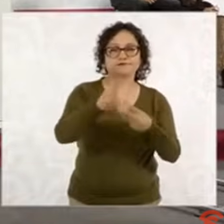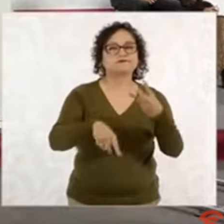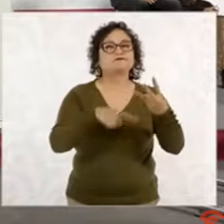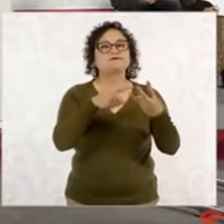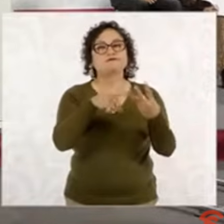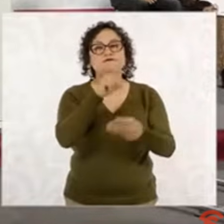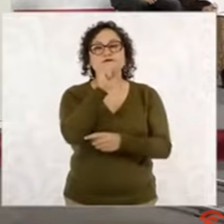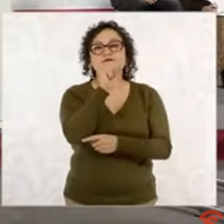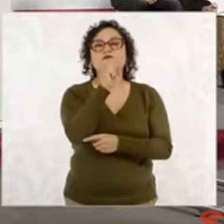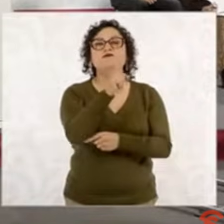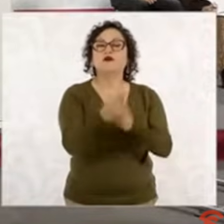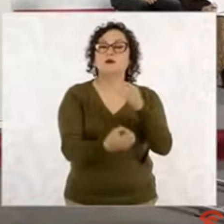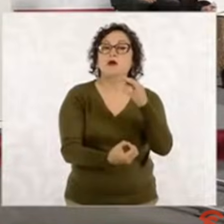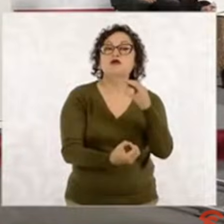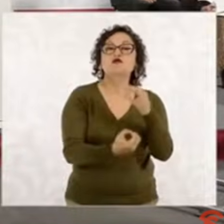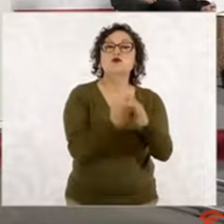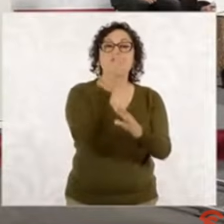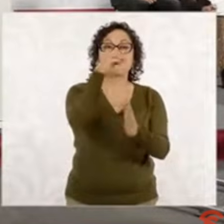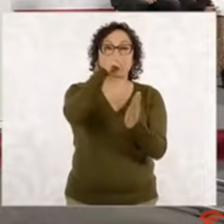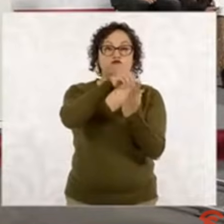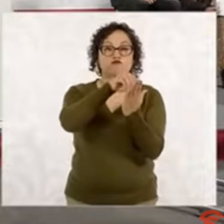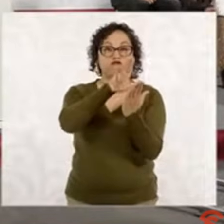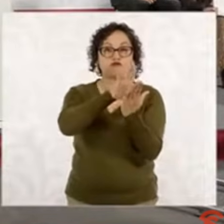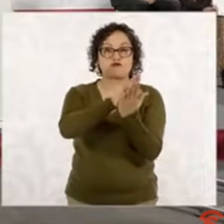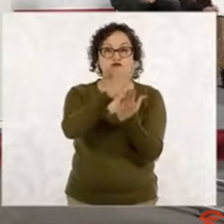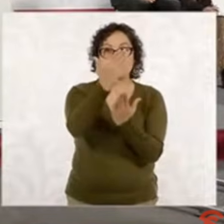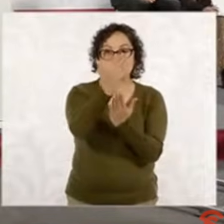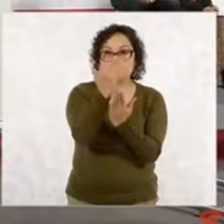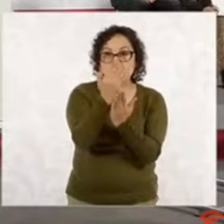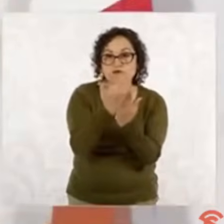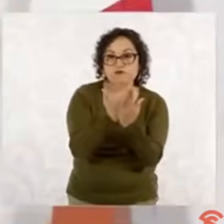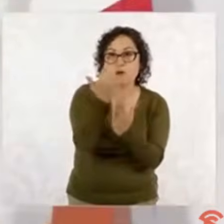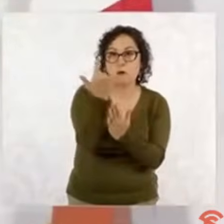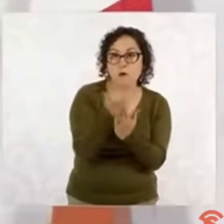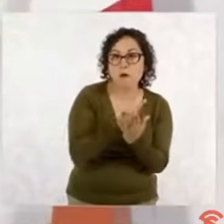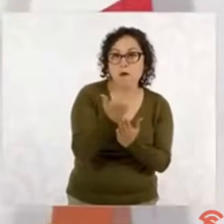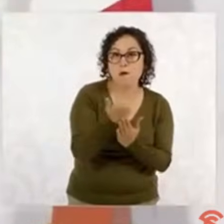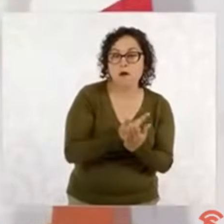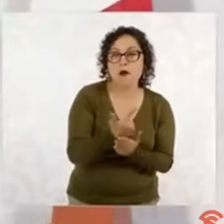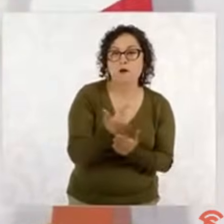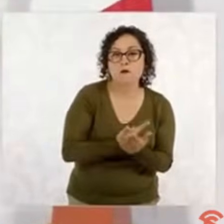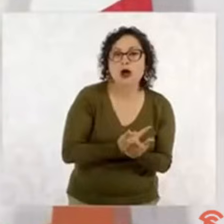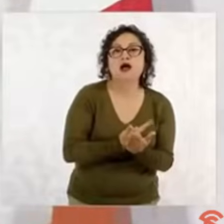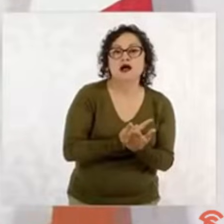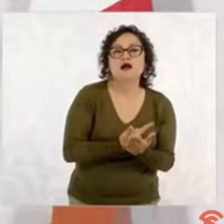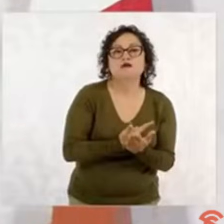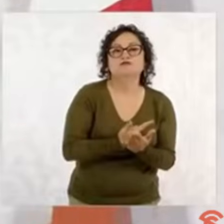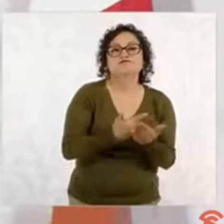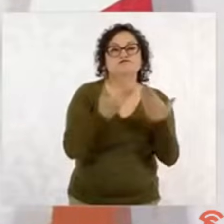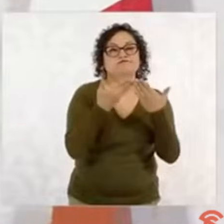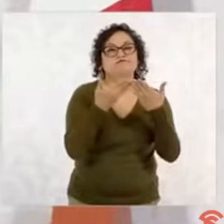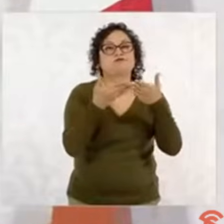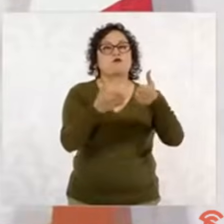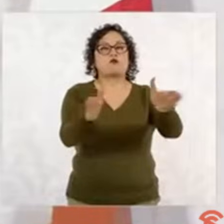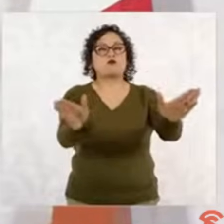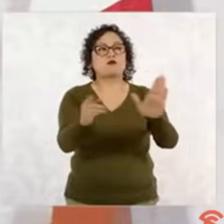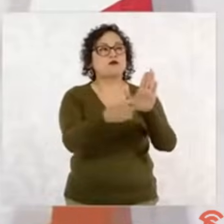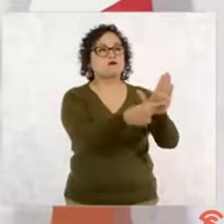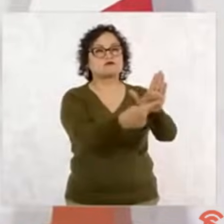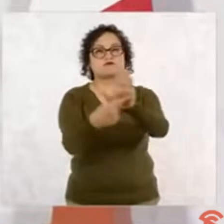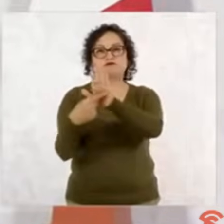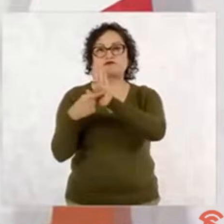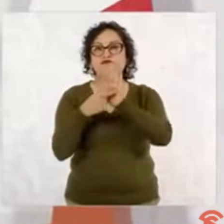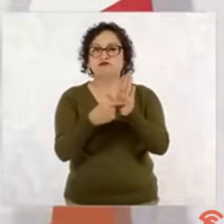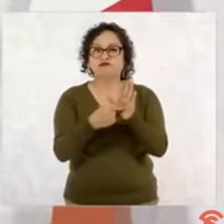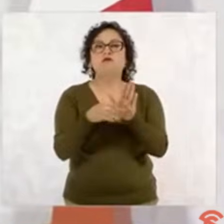se crea un nuevo registro de agua nacional público que nos va a ayudar a tener total transparencia en todas las concesiones